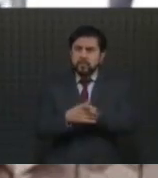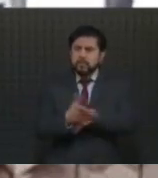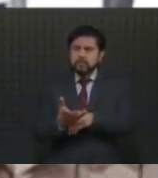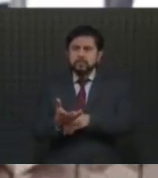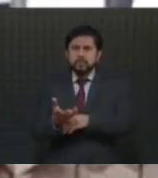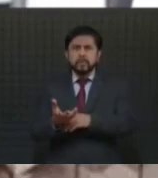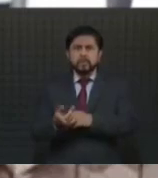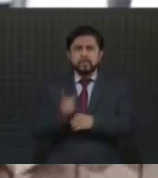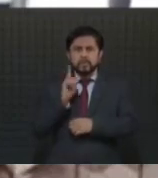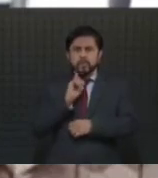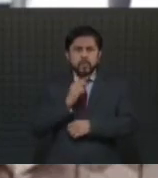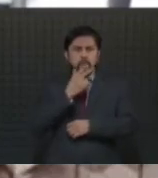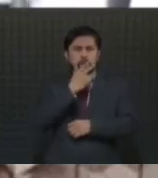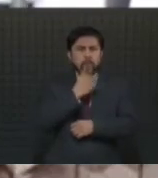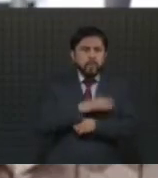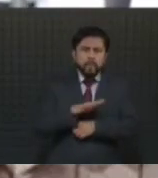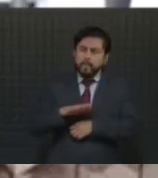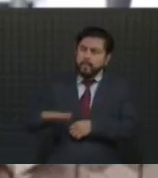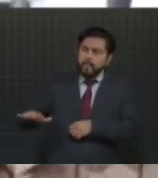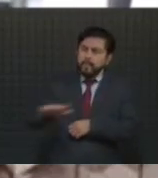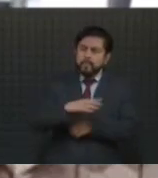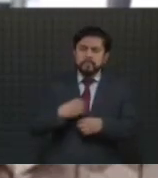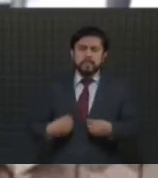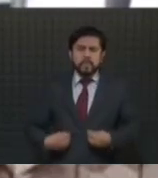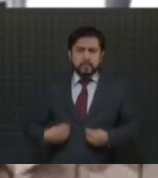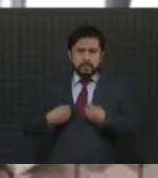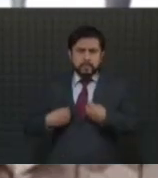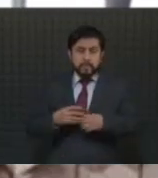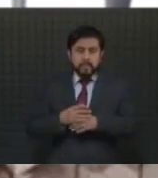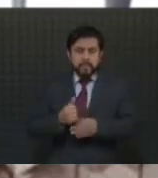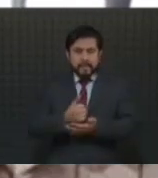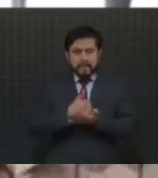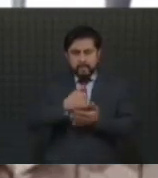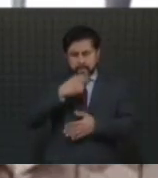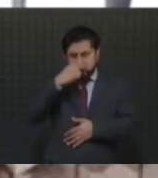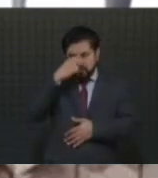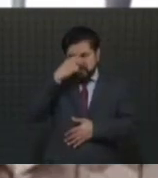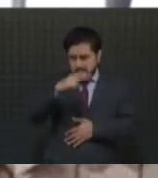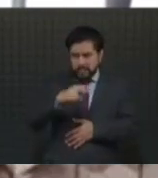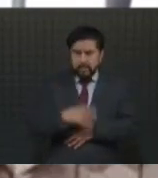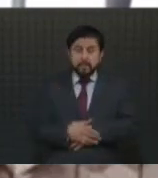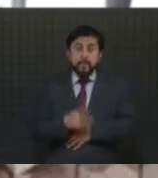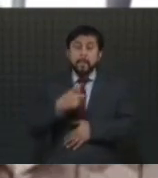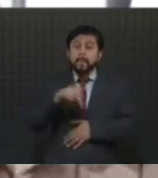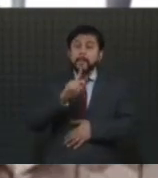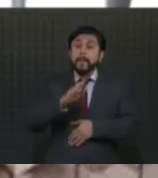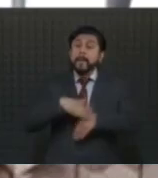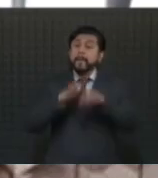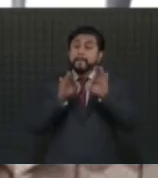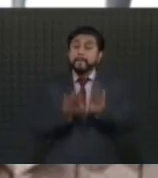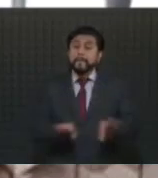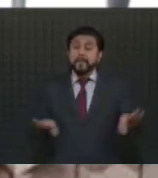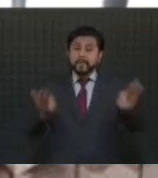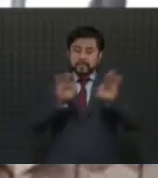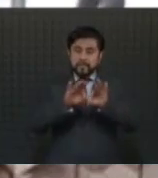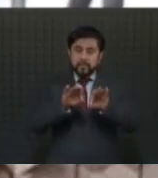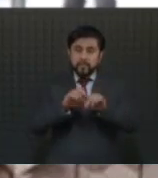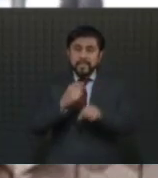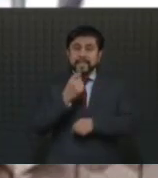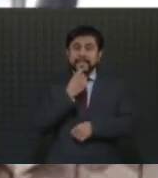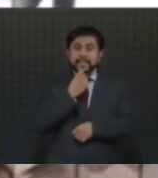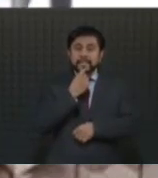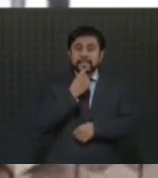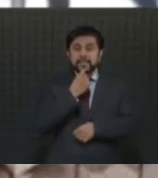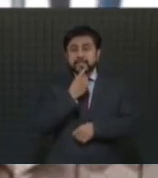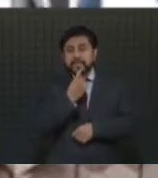en beneficio de todas y todos los habitantes de la ciudad, pero en especial de las